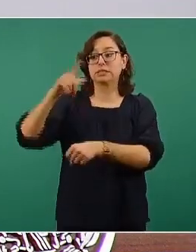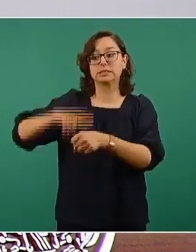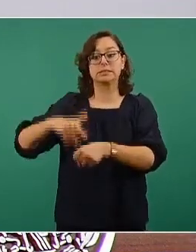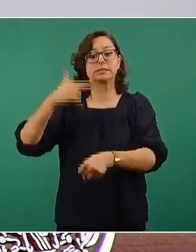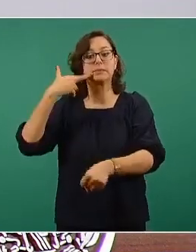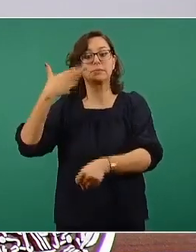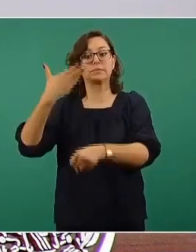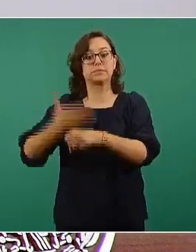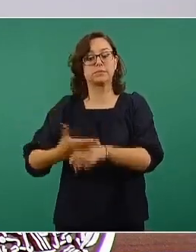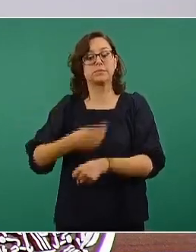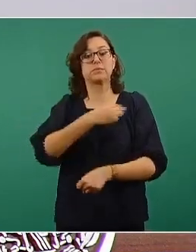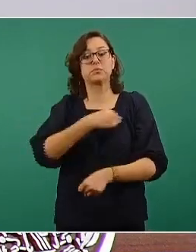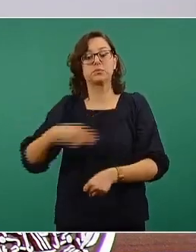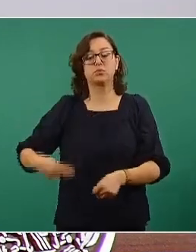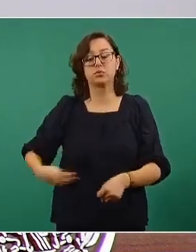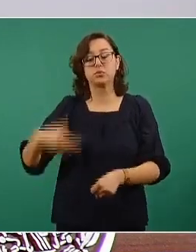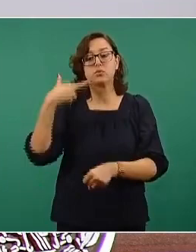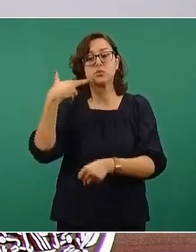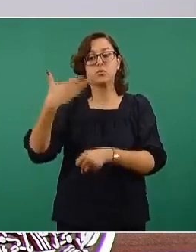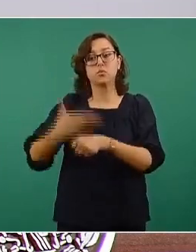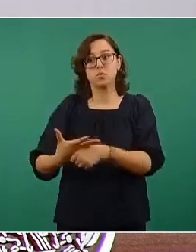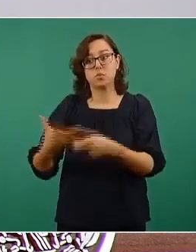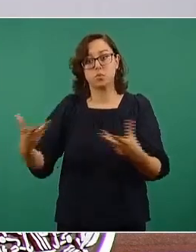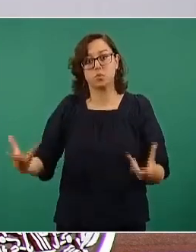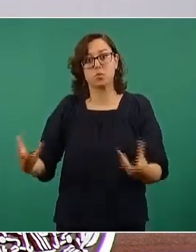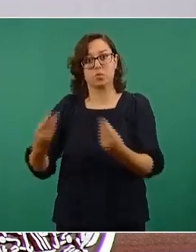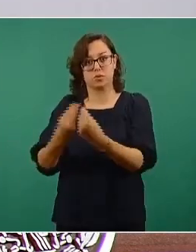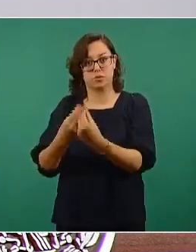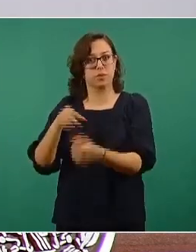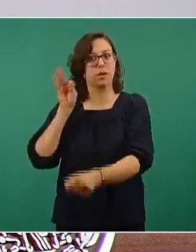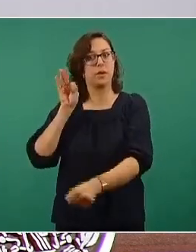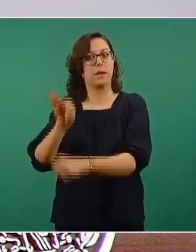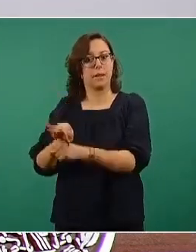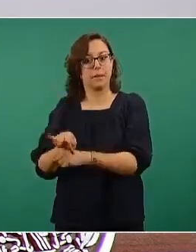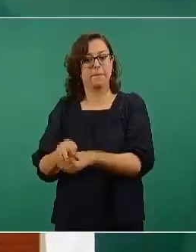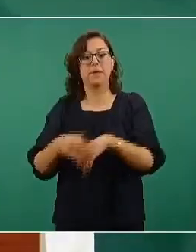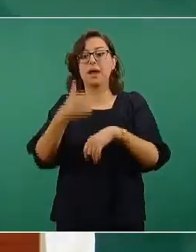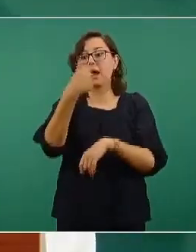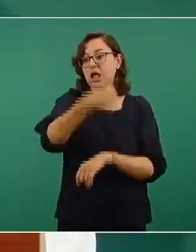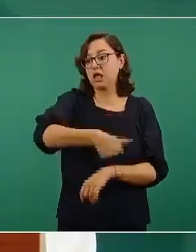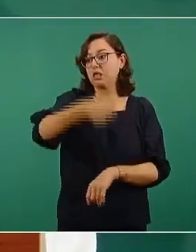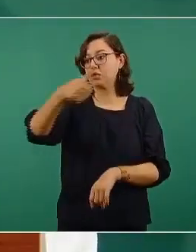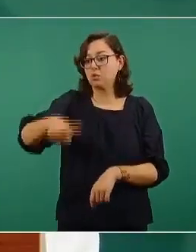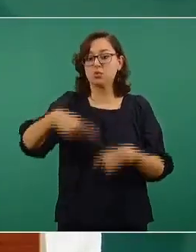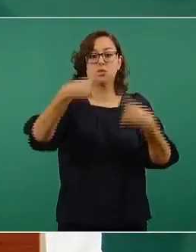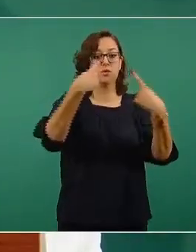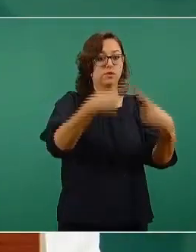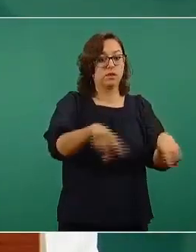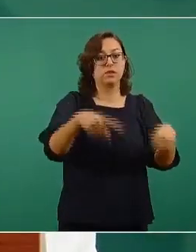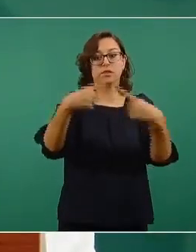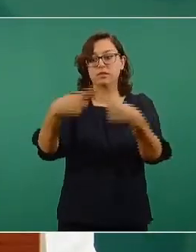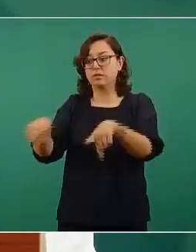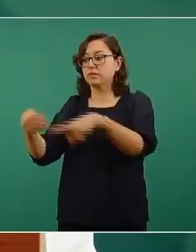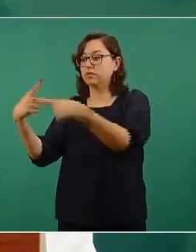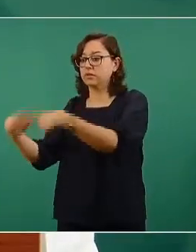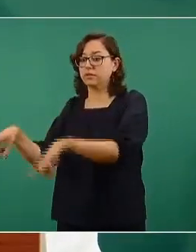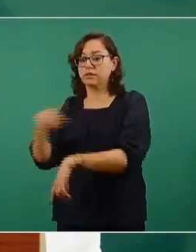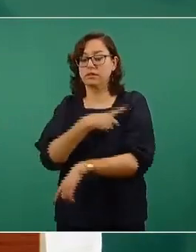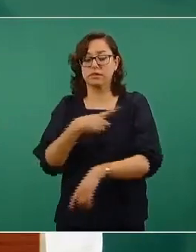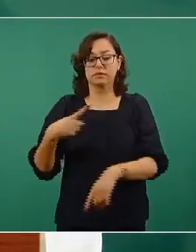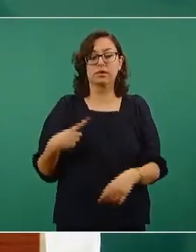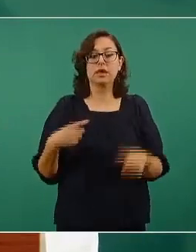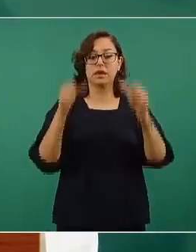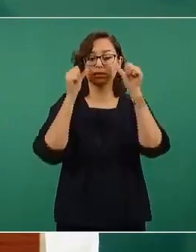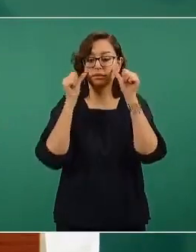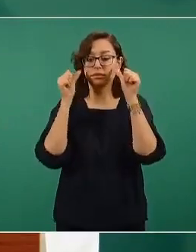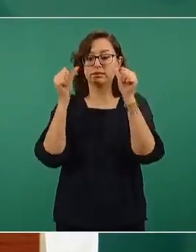las municipales. Cada caso es diferente y requiere atención especializada. El seguimiento de todos y